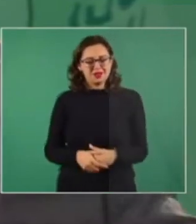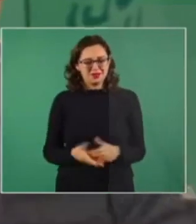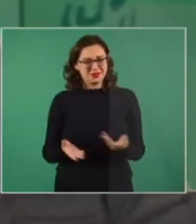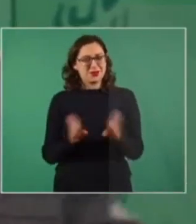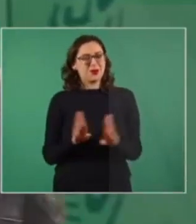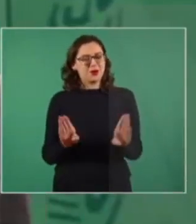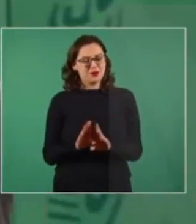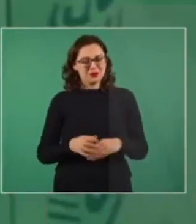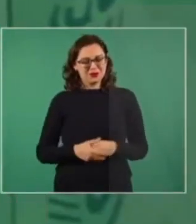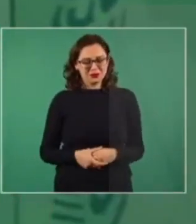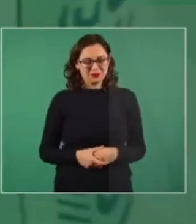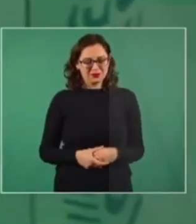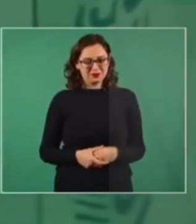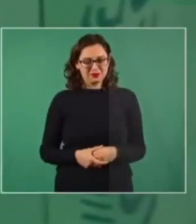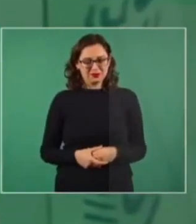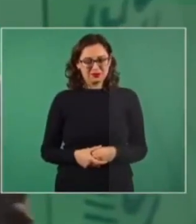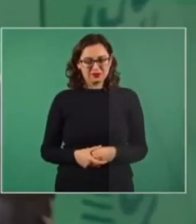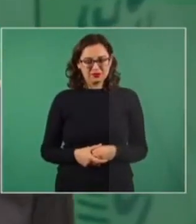¿Aceptamos que el tribunal